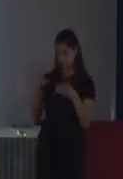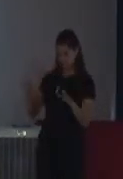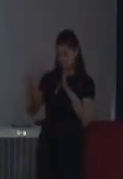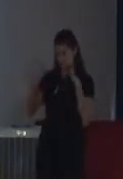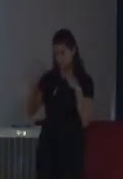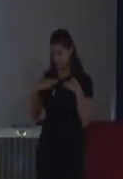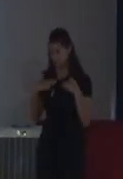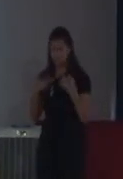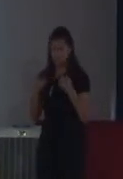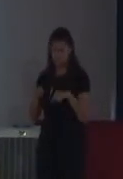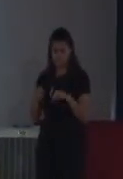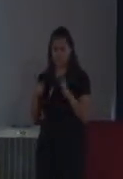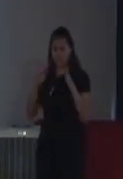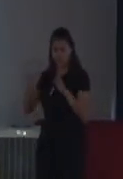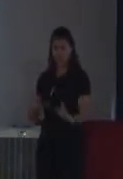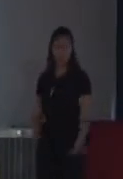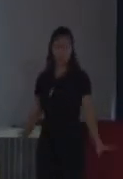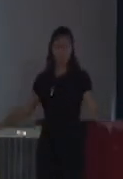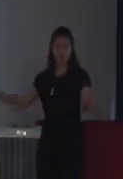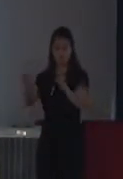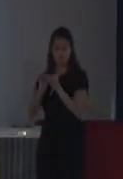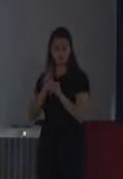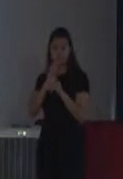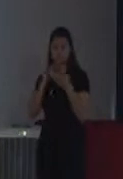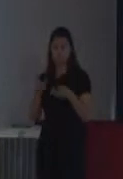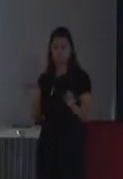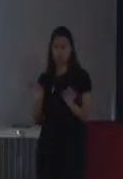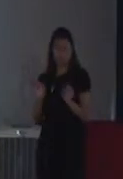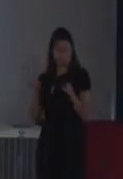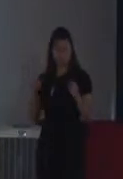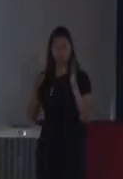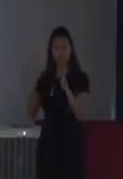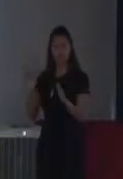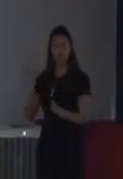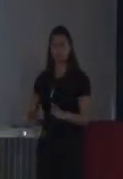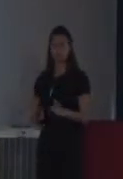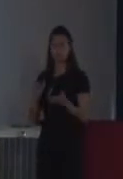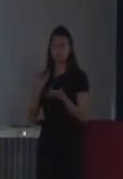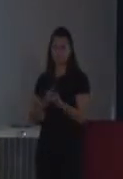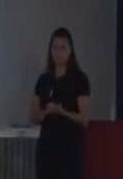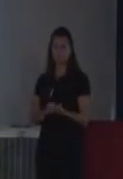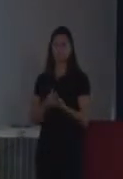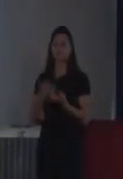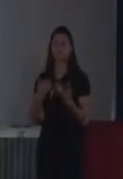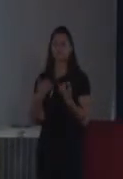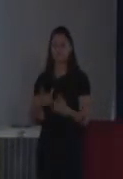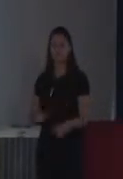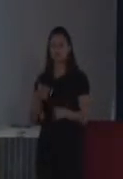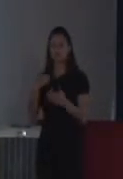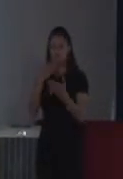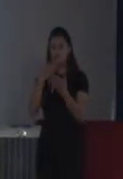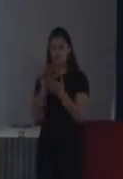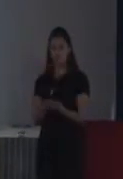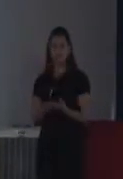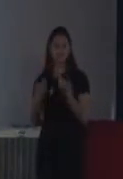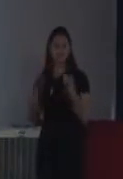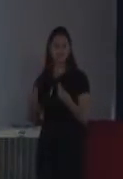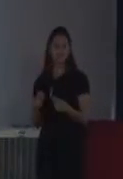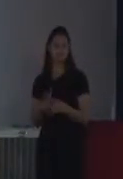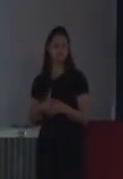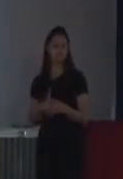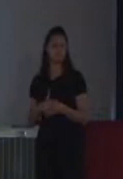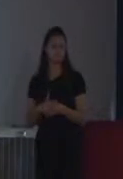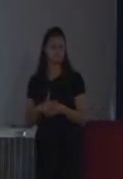a contribuir y va a ser benéfica para quienes no la tienen. Eso, digamos, con eso se cerraría. Yo les agradezco mucho y